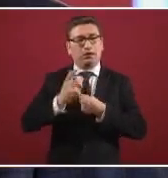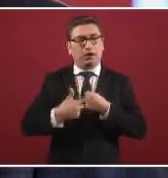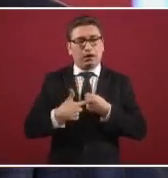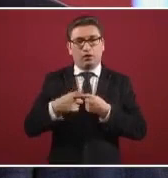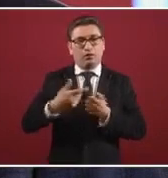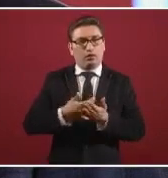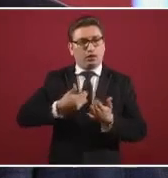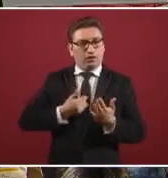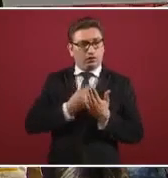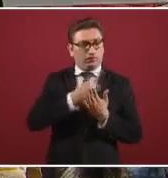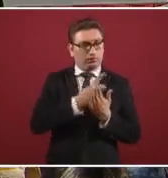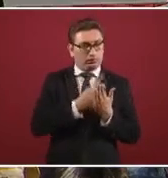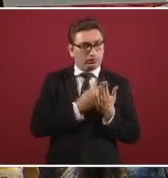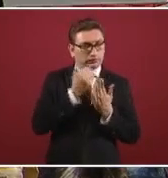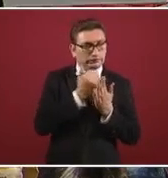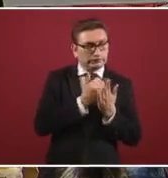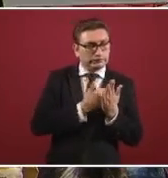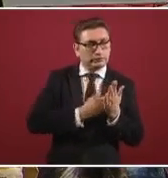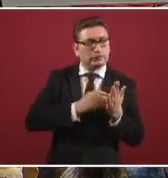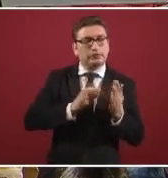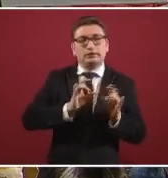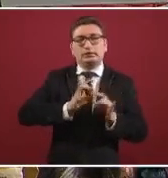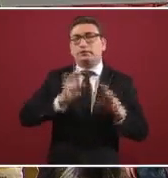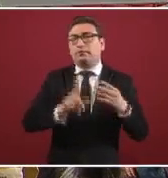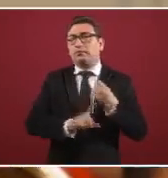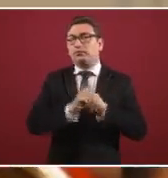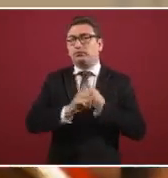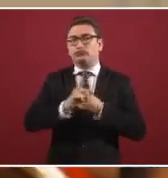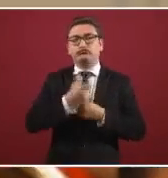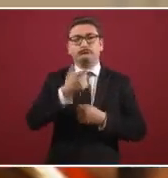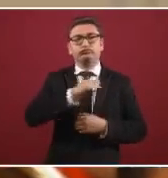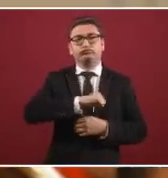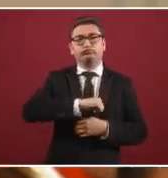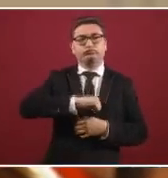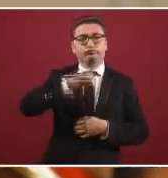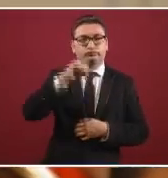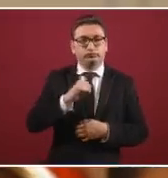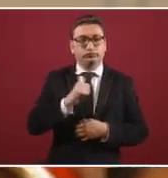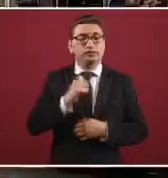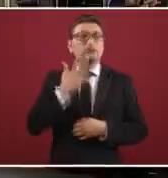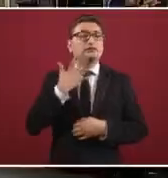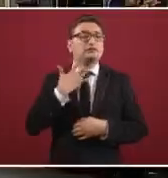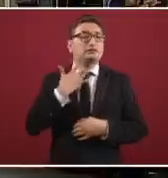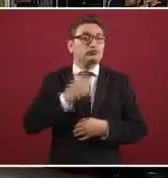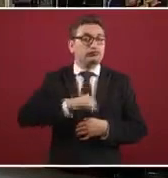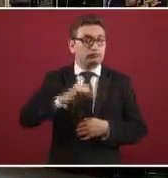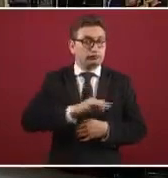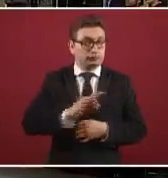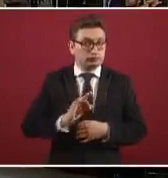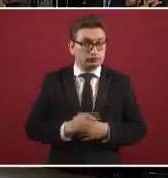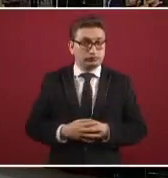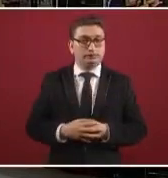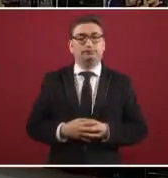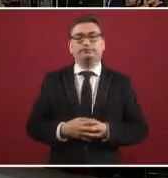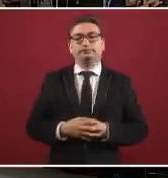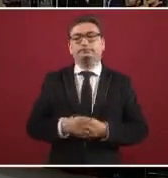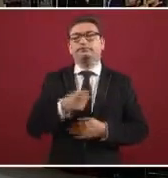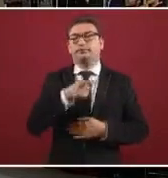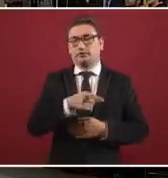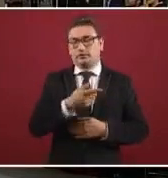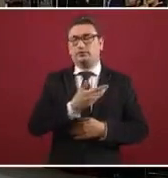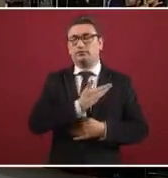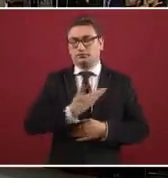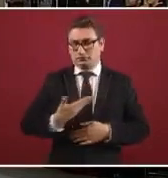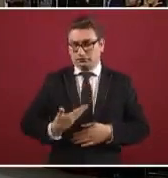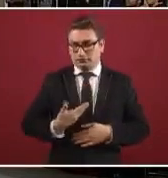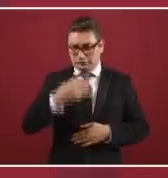algo previo para enfrentar una posible alza a las gasolinas. El señor presidente hizo un compromiso público que